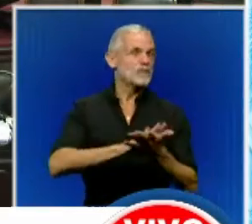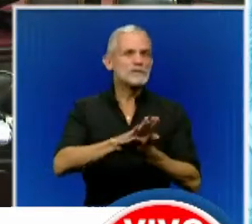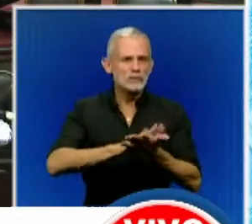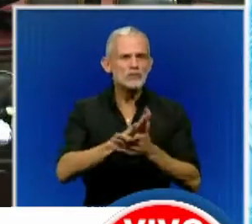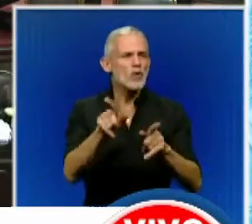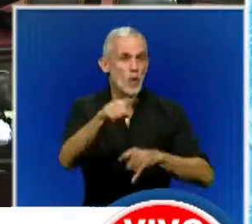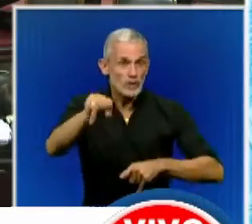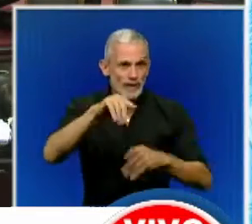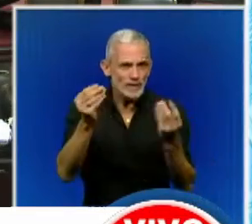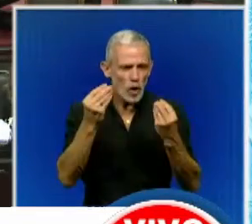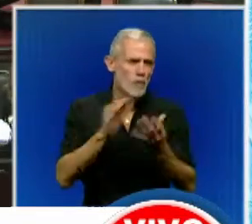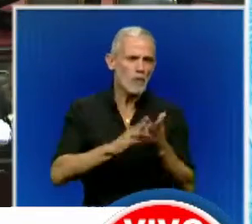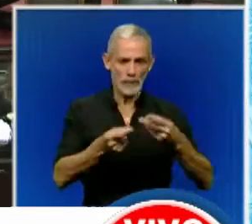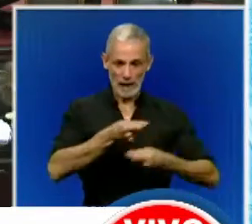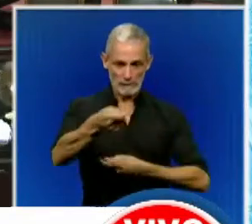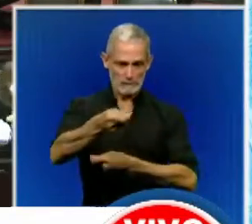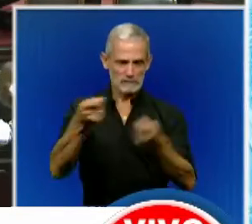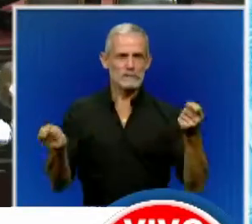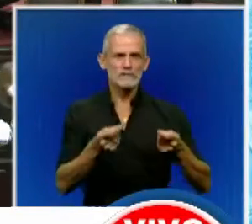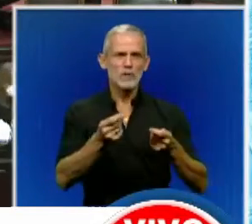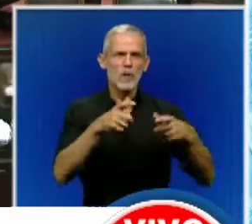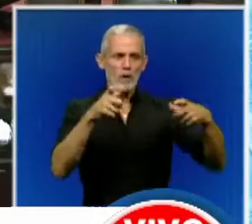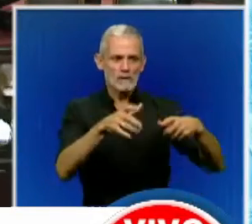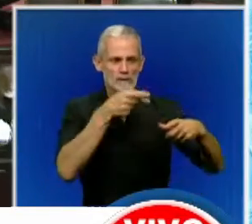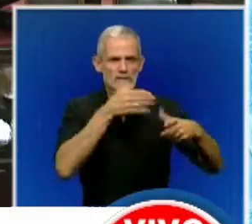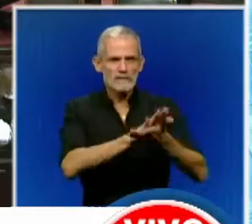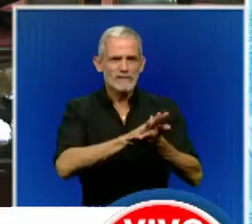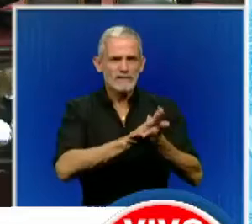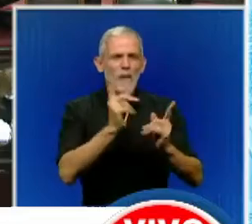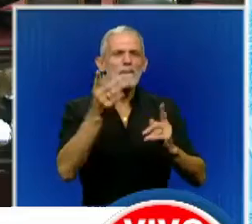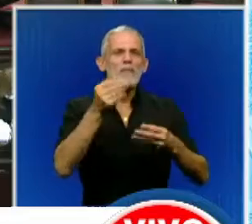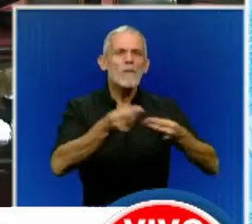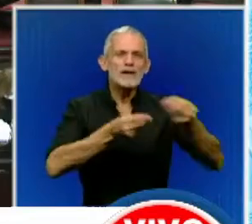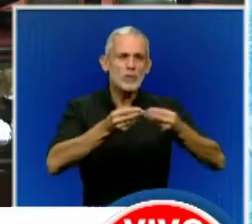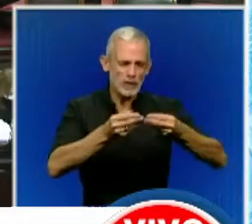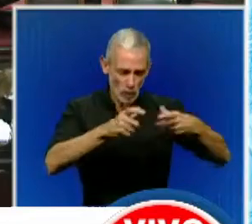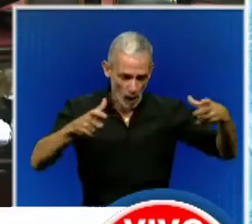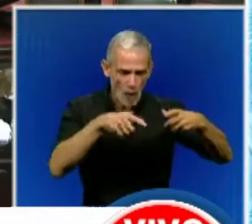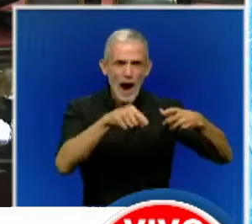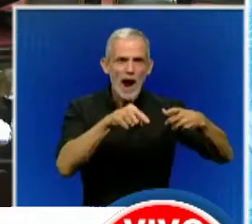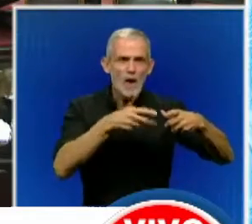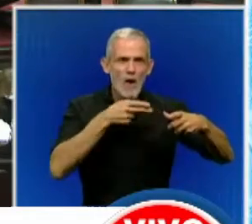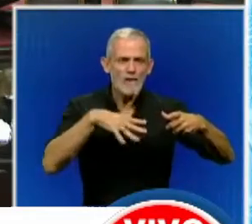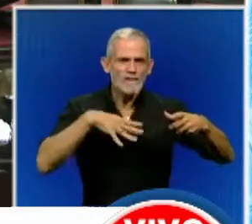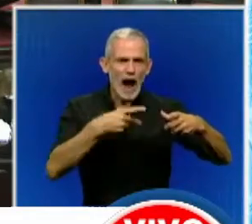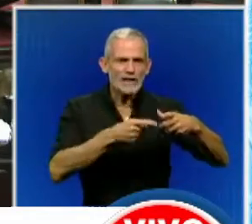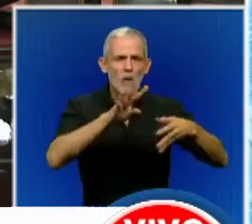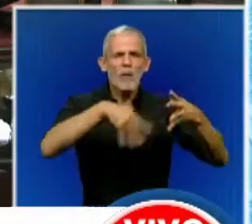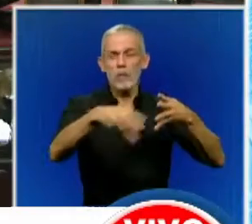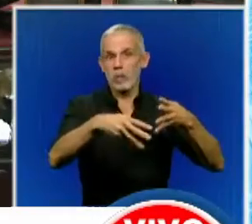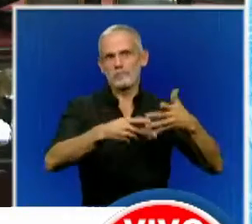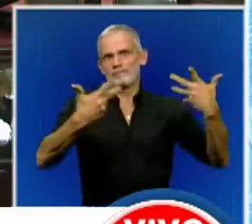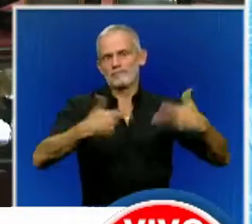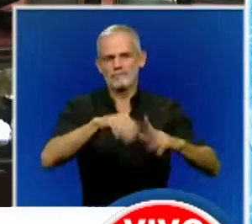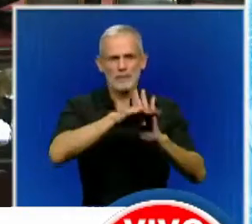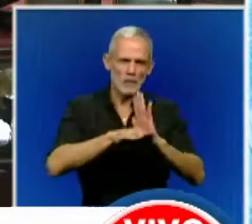resolvieron financiar un bache que le generaron a su propio presupuesto, que es el programa, según el ministro